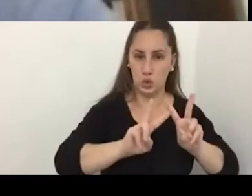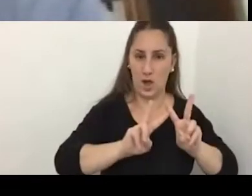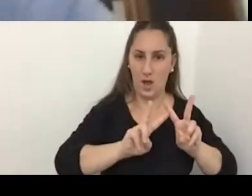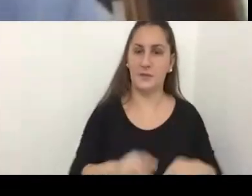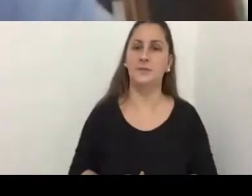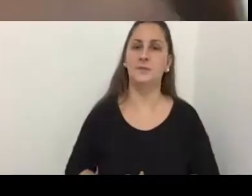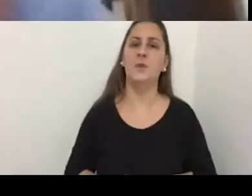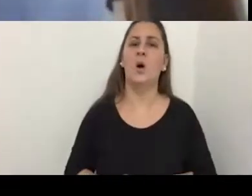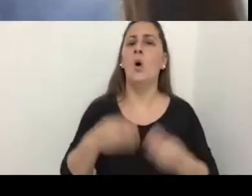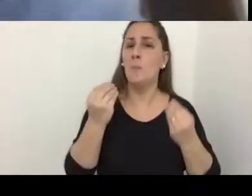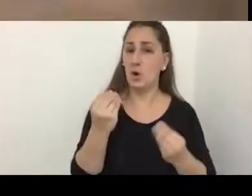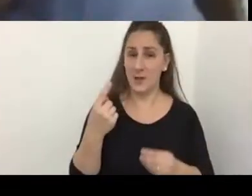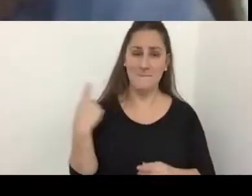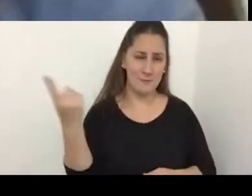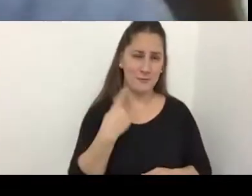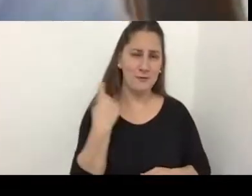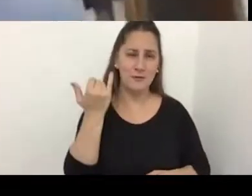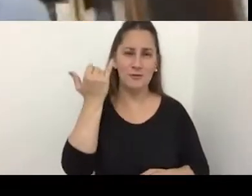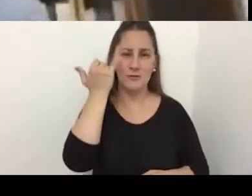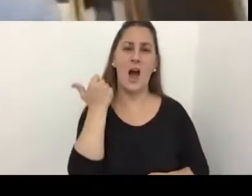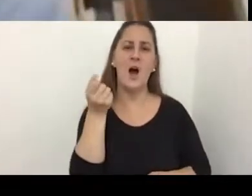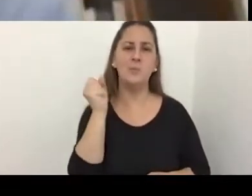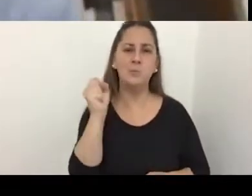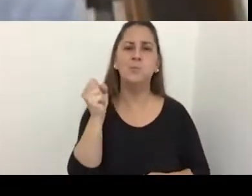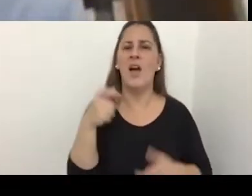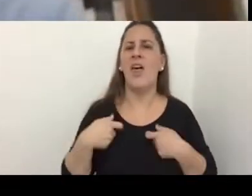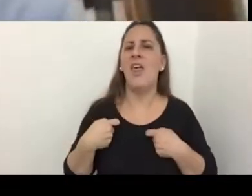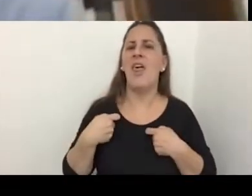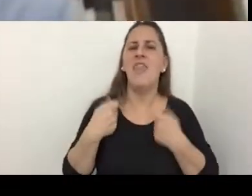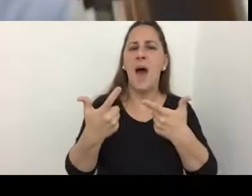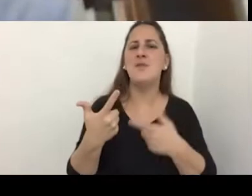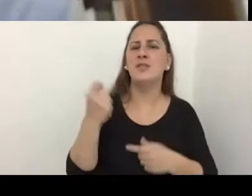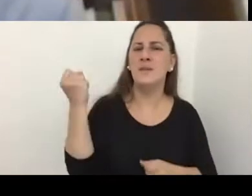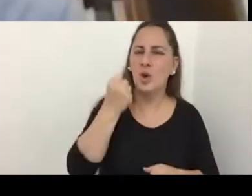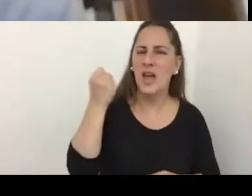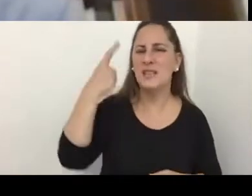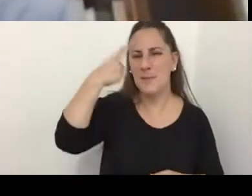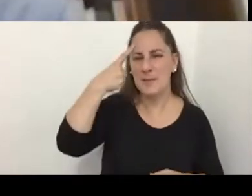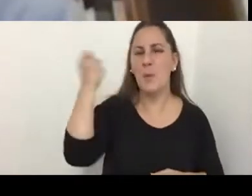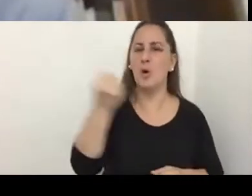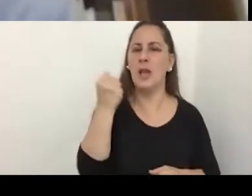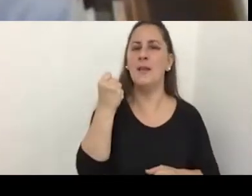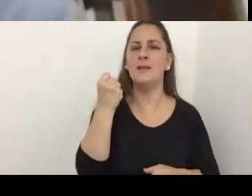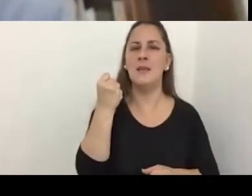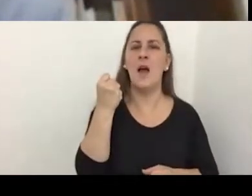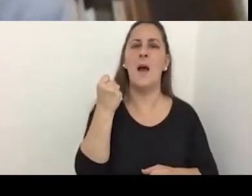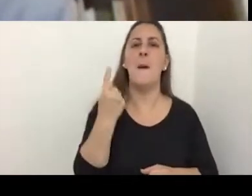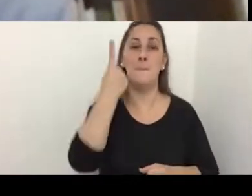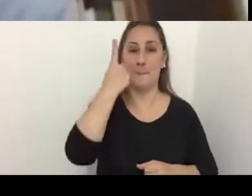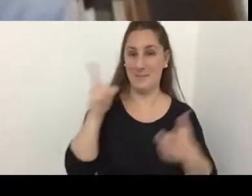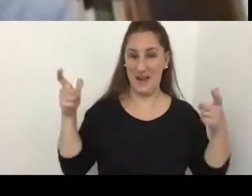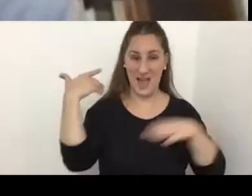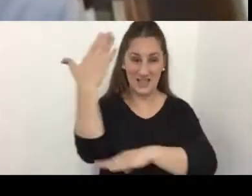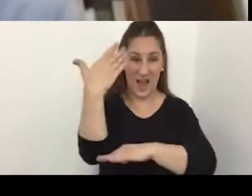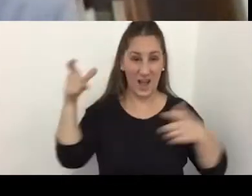Porque nosotros hemos visto, y por eso le hemos dado importancia también en la primera reunión al